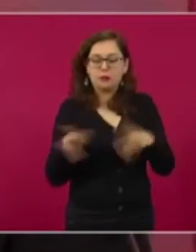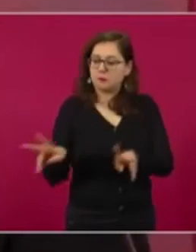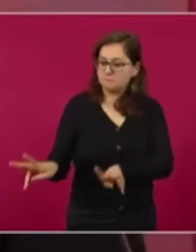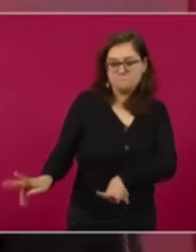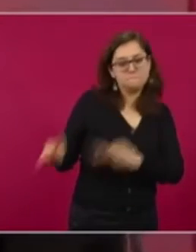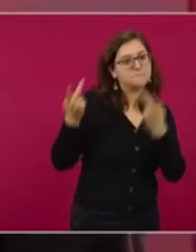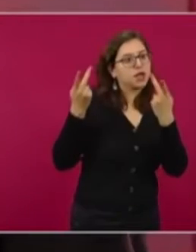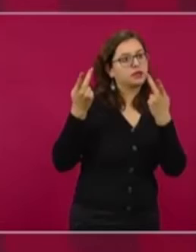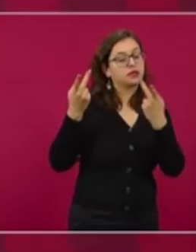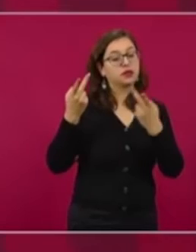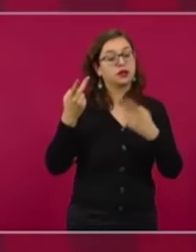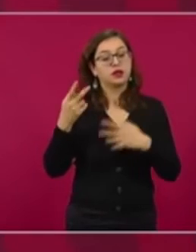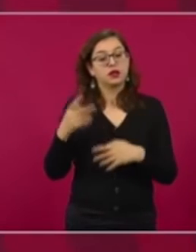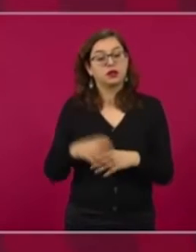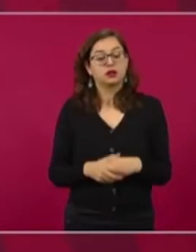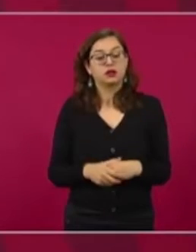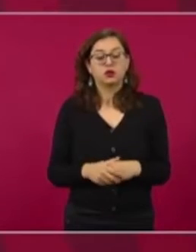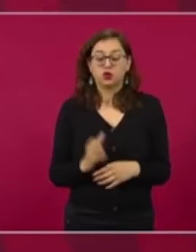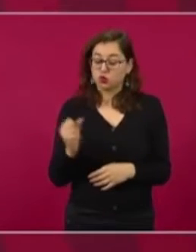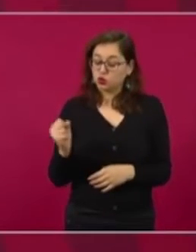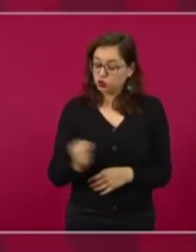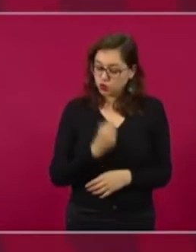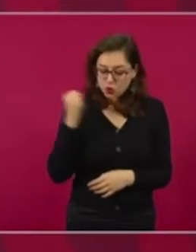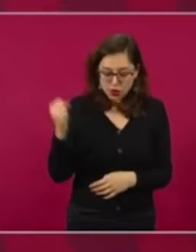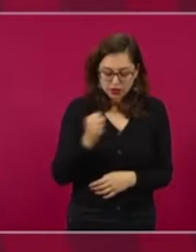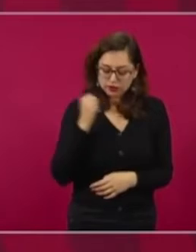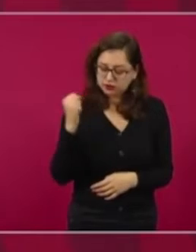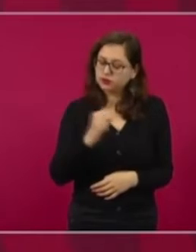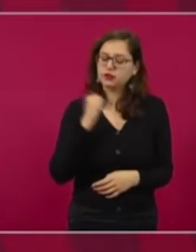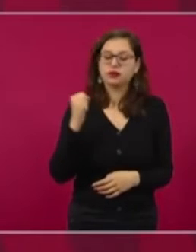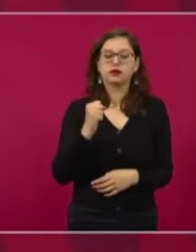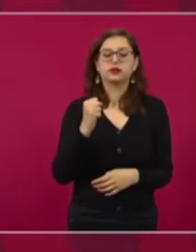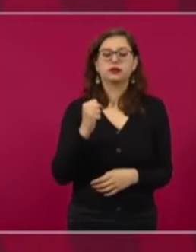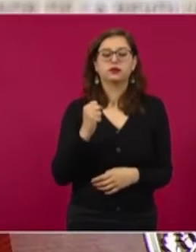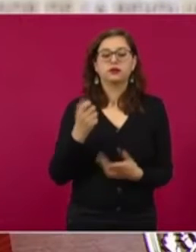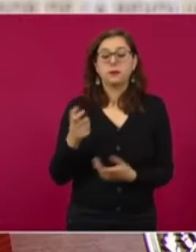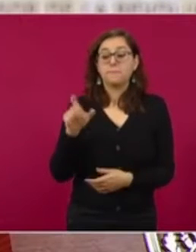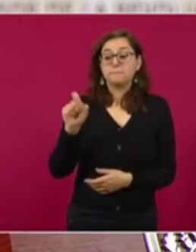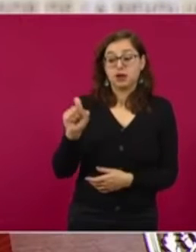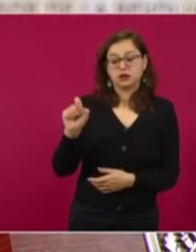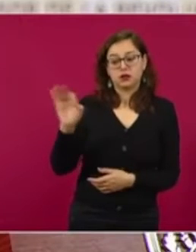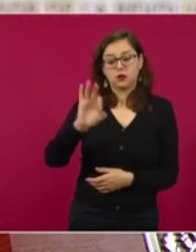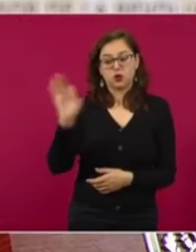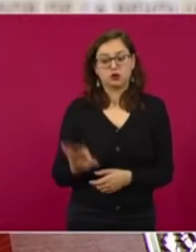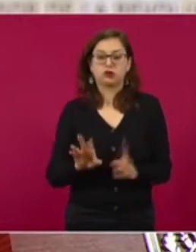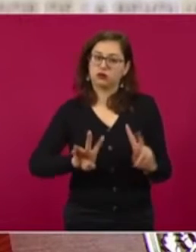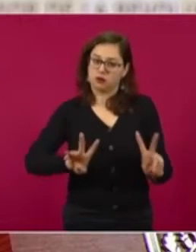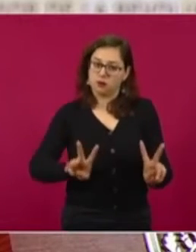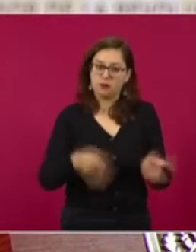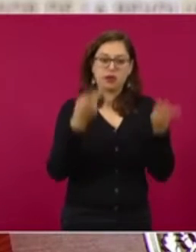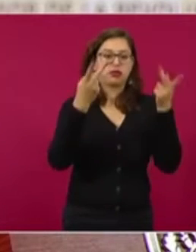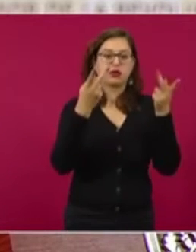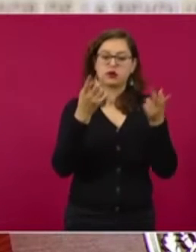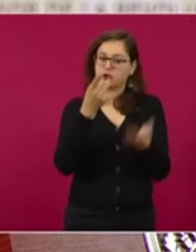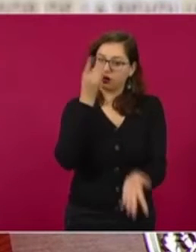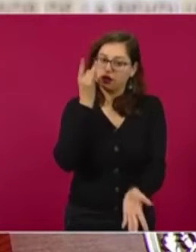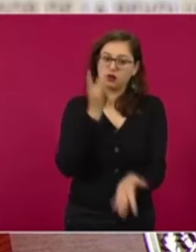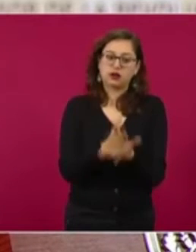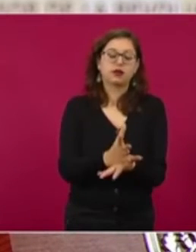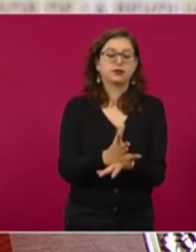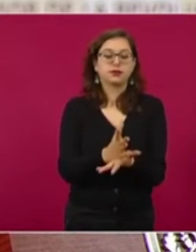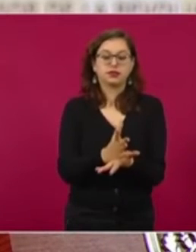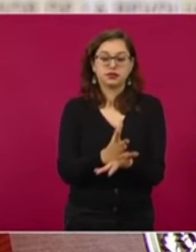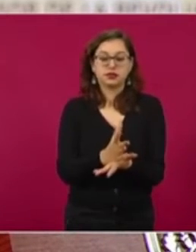Afortunadamente solo enajenaron el 20% del potencial petrolero del país.